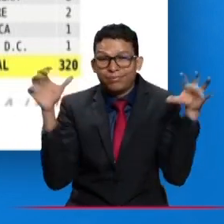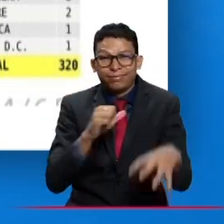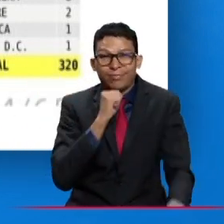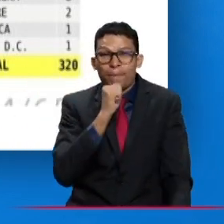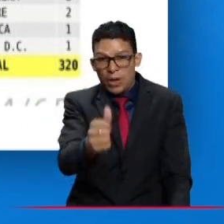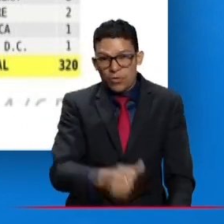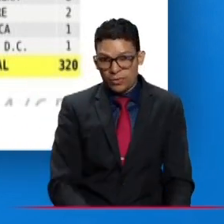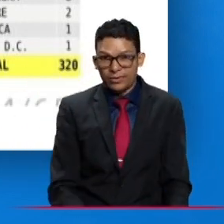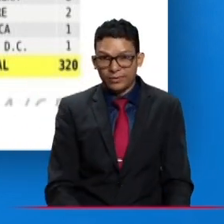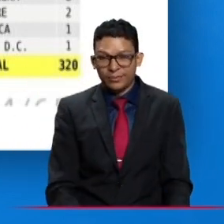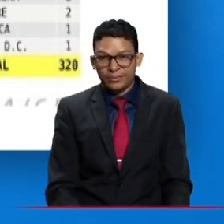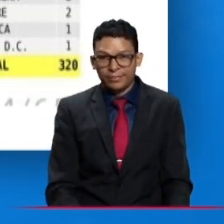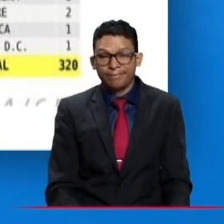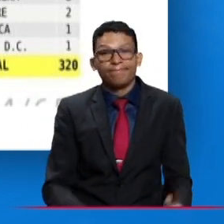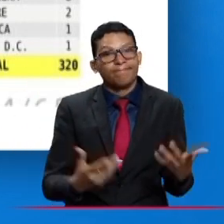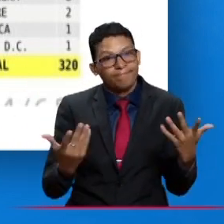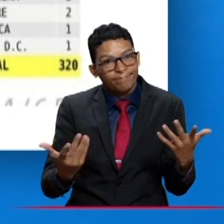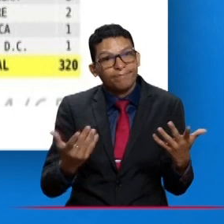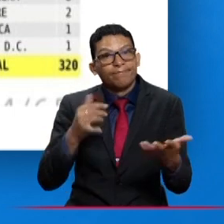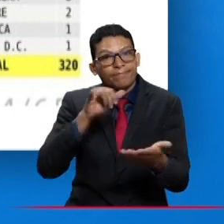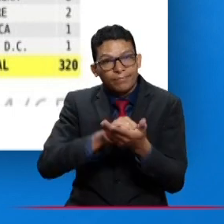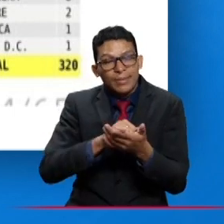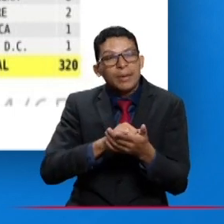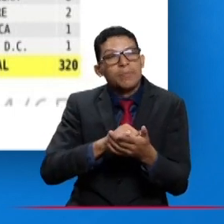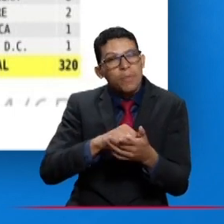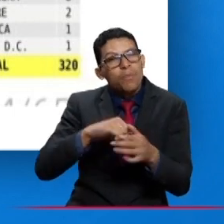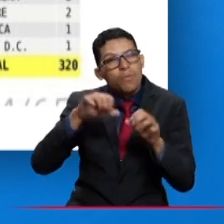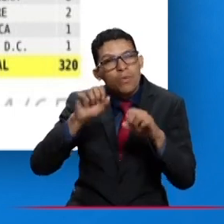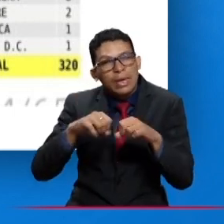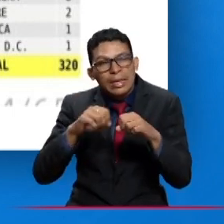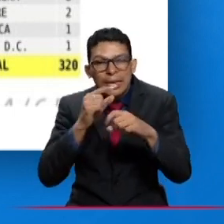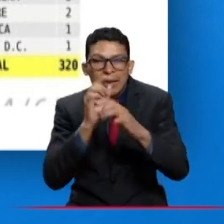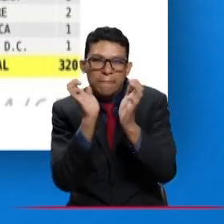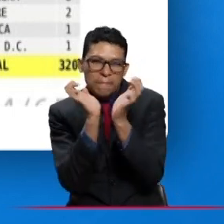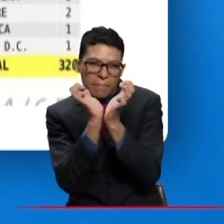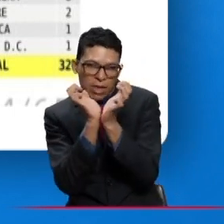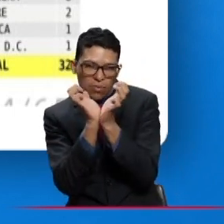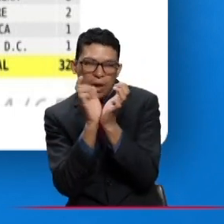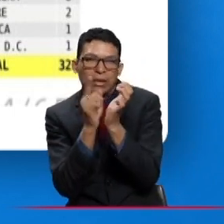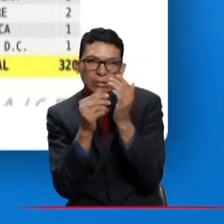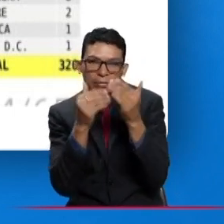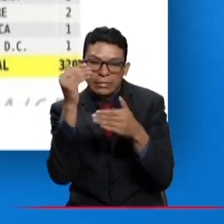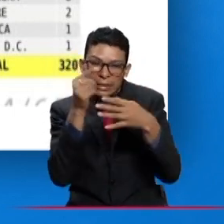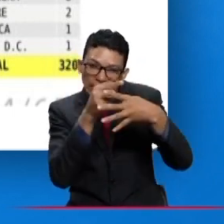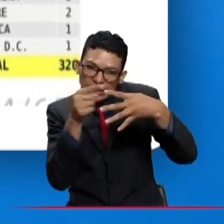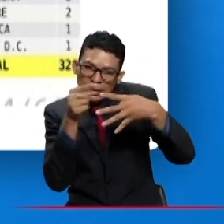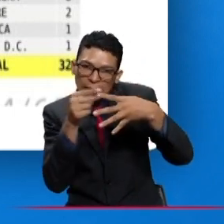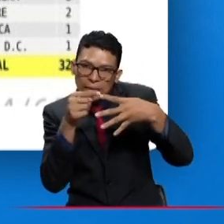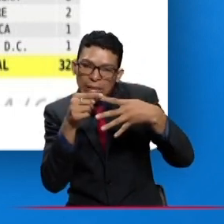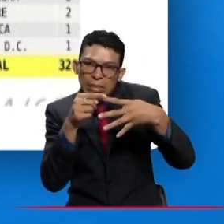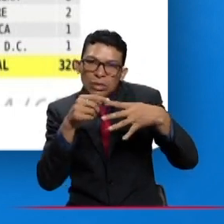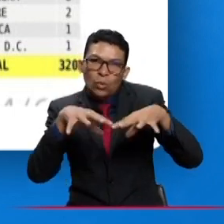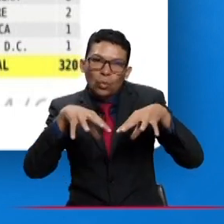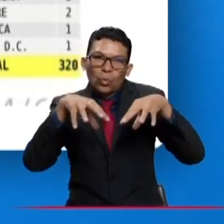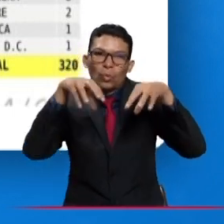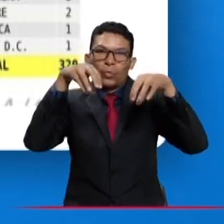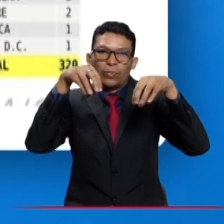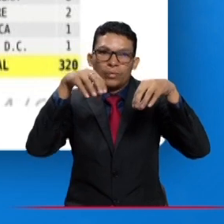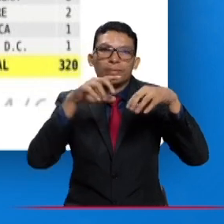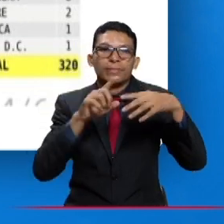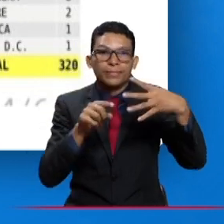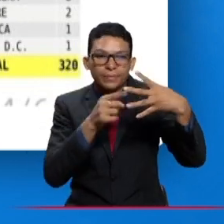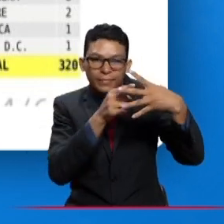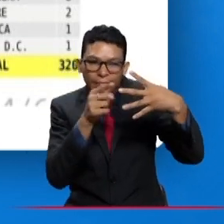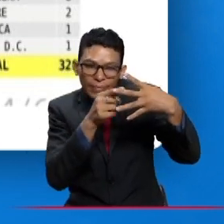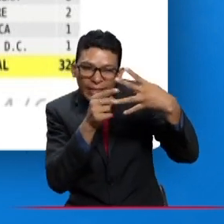Sin embargo, se proyectan condiciones secas los primeros días de mayo y posteriormente, ahí sí, llegará la primera temporada de